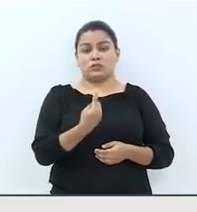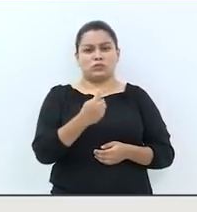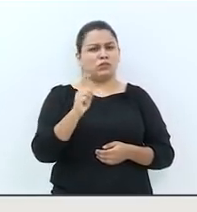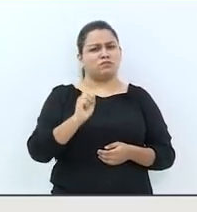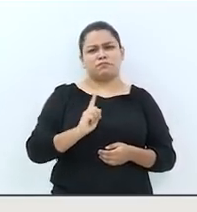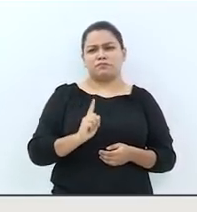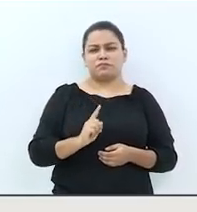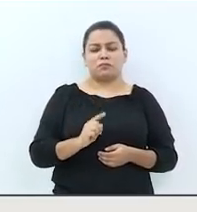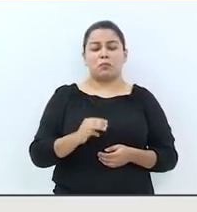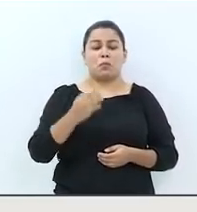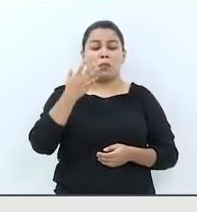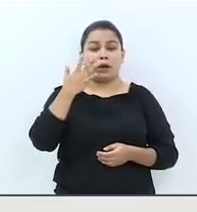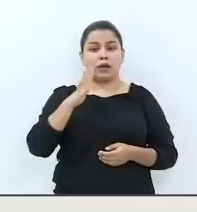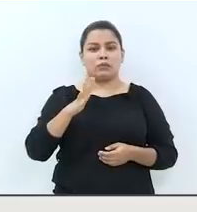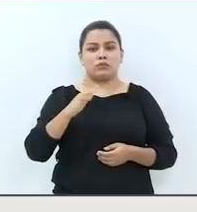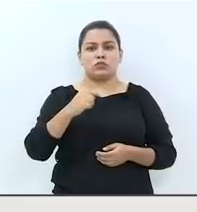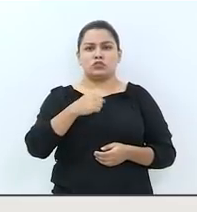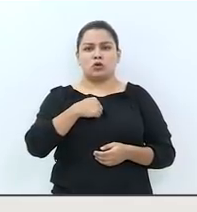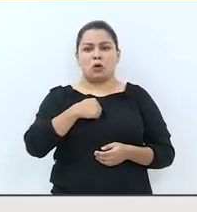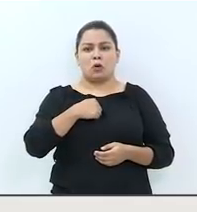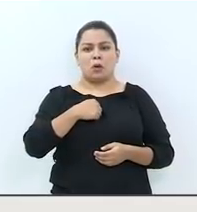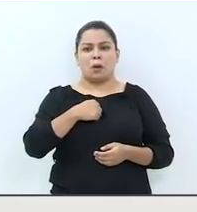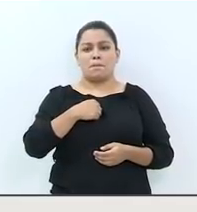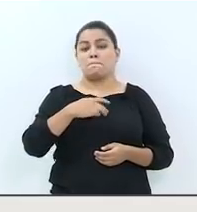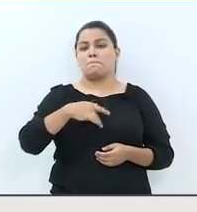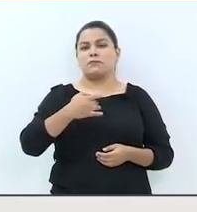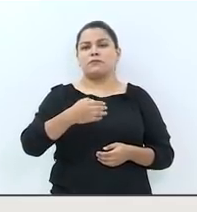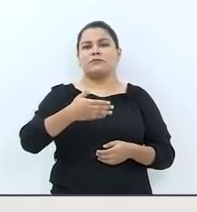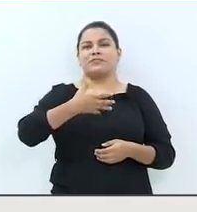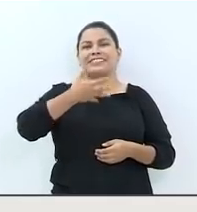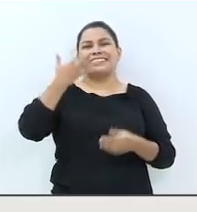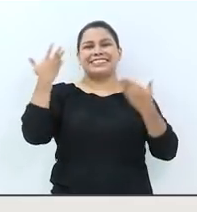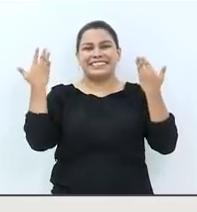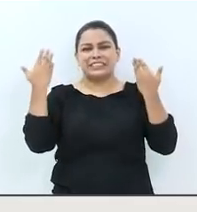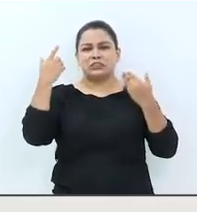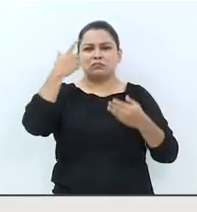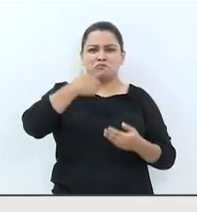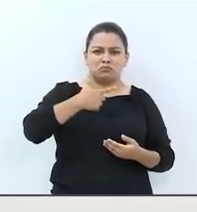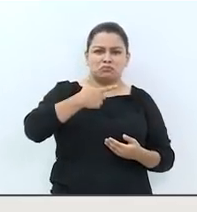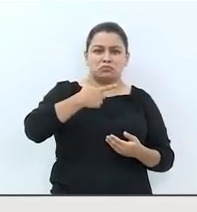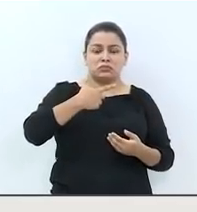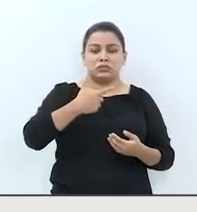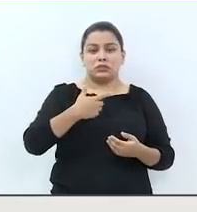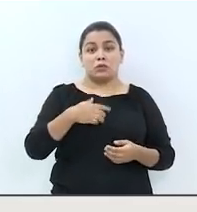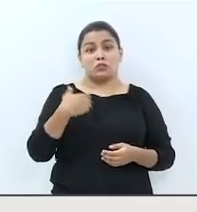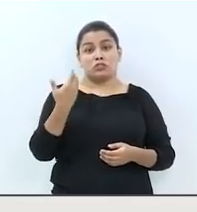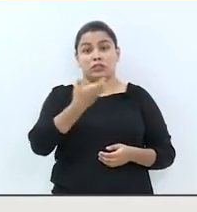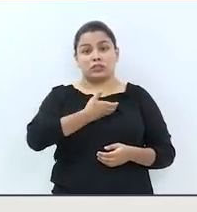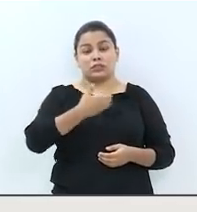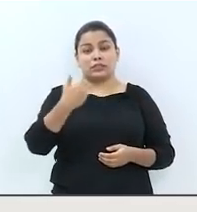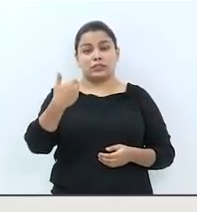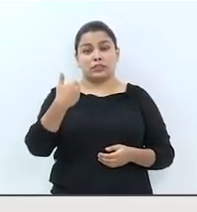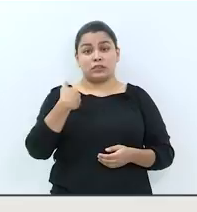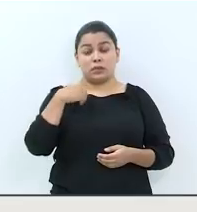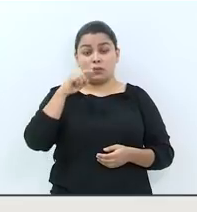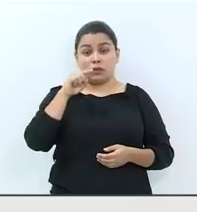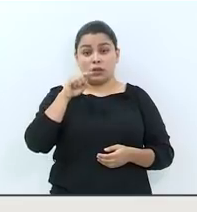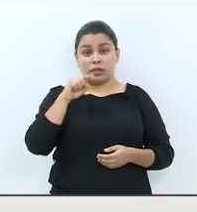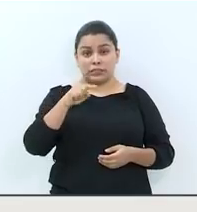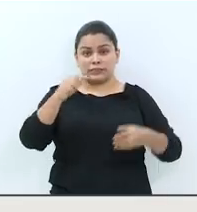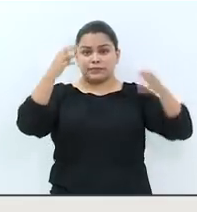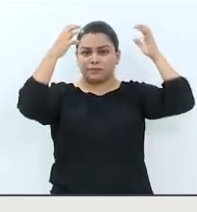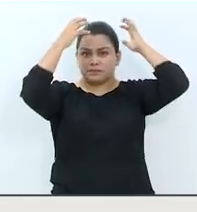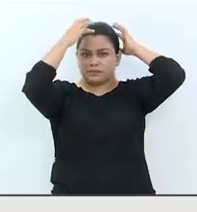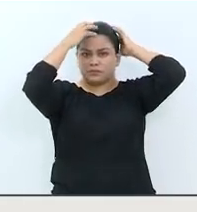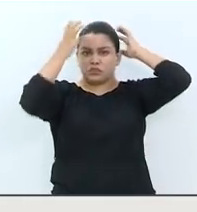Pero digamos, si no tenemos estos estados y tampoco tenemos este componente cognitivo que vamos a desarrollar más adelante,